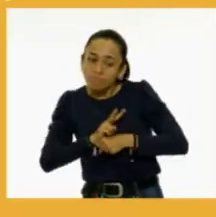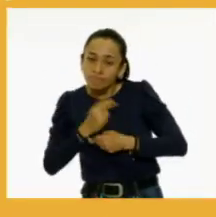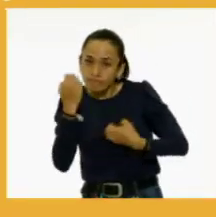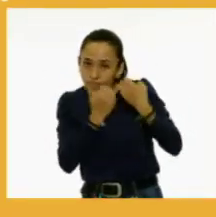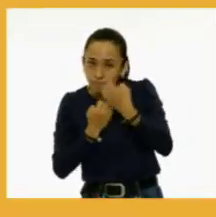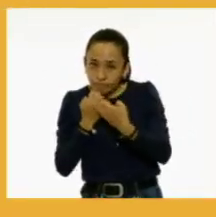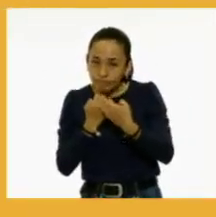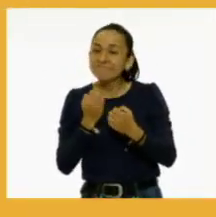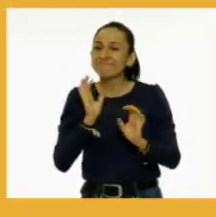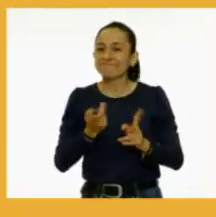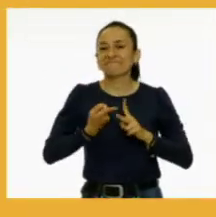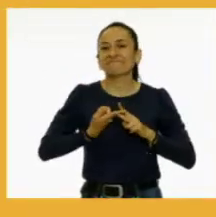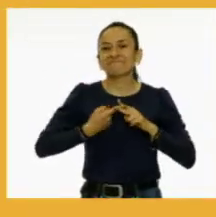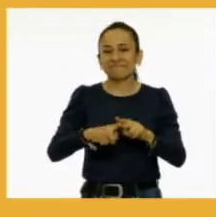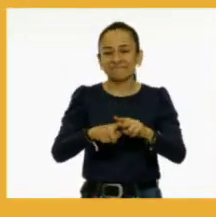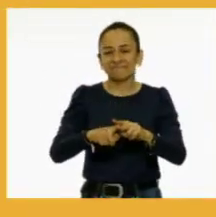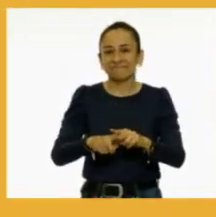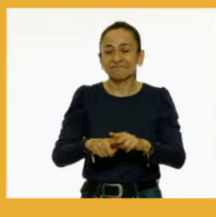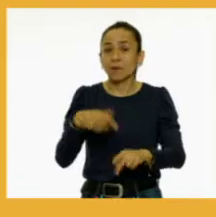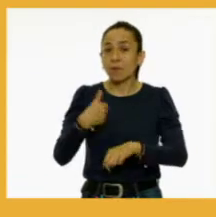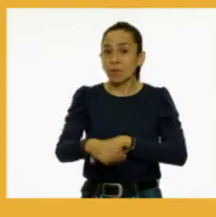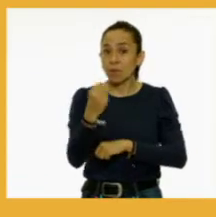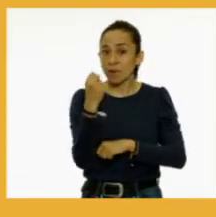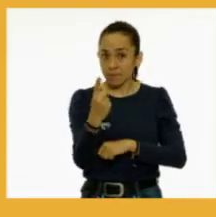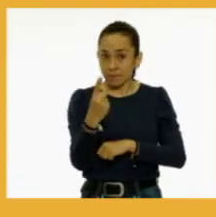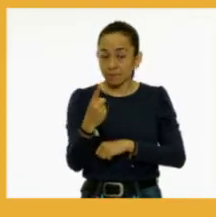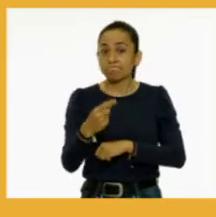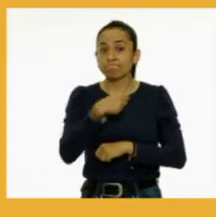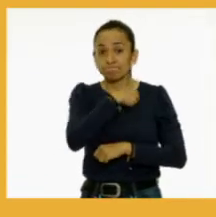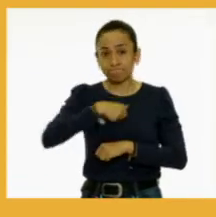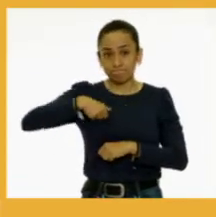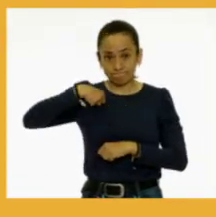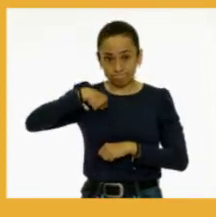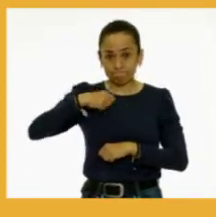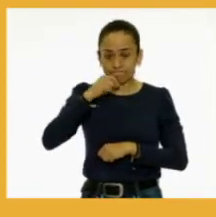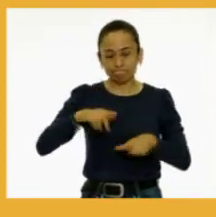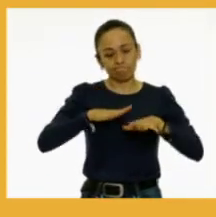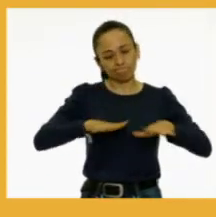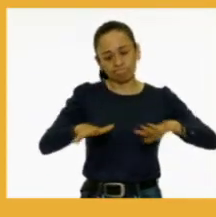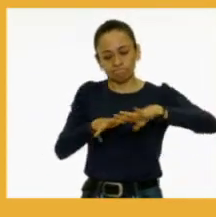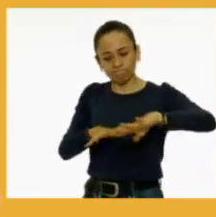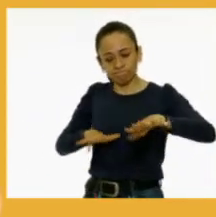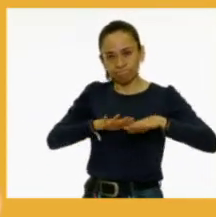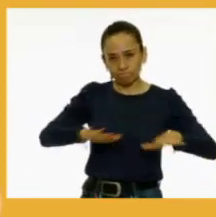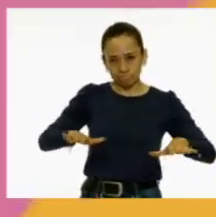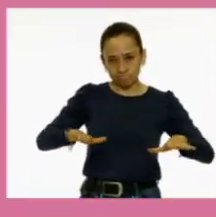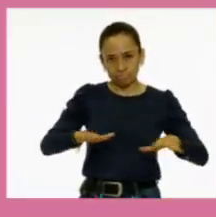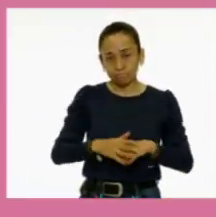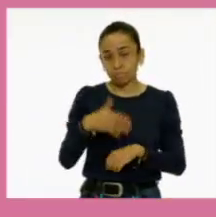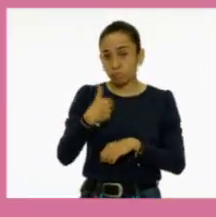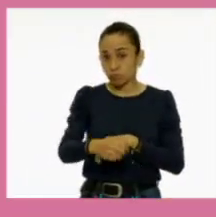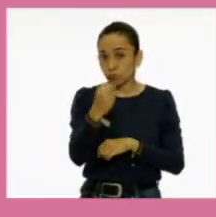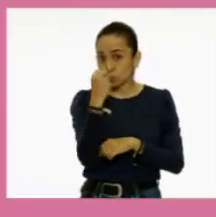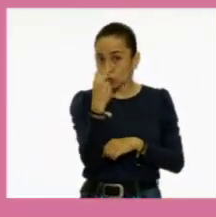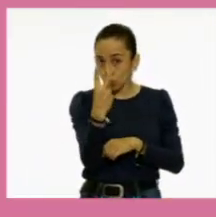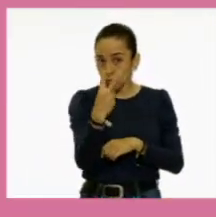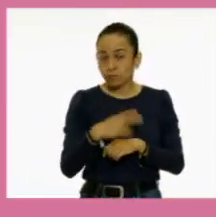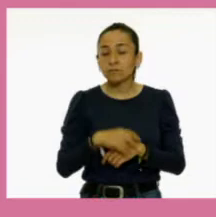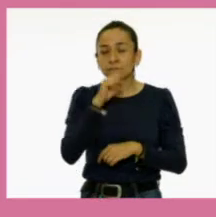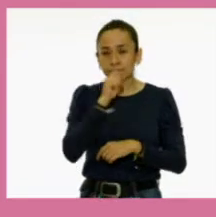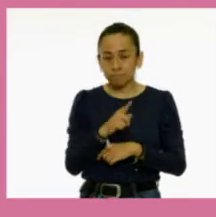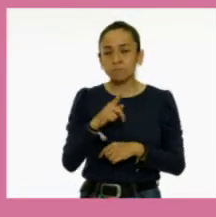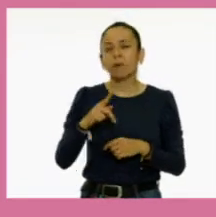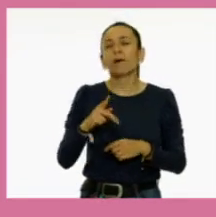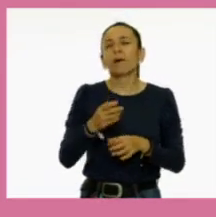¡Empecemos! 1. Estira la playera a lo largo y a lo ancho. 2. Marca con